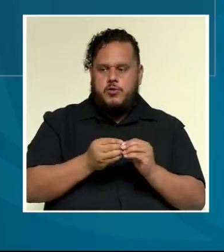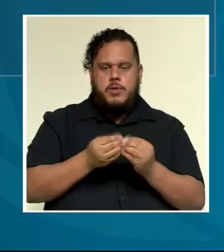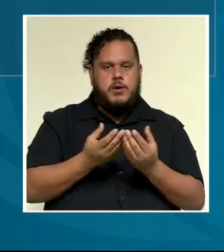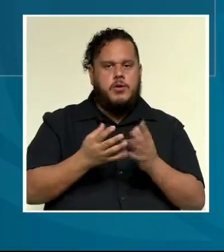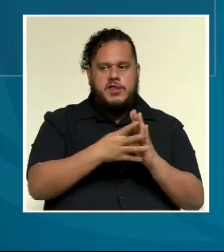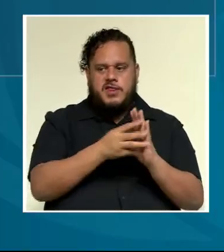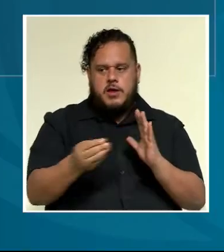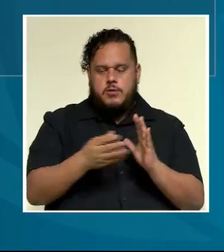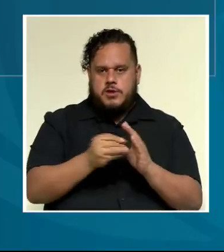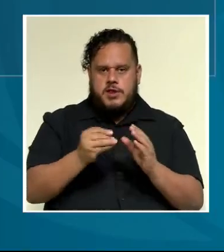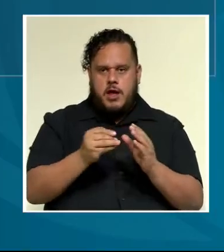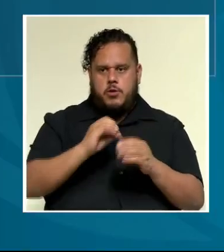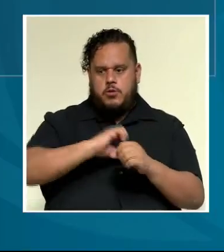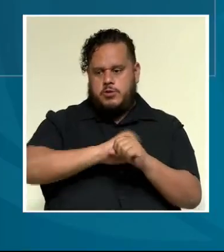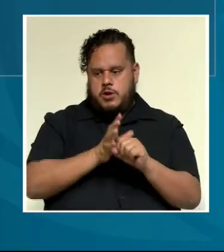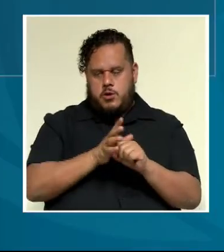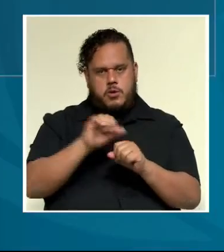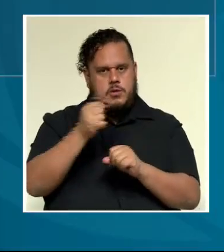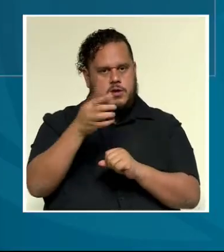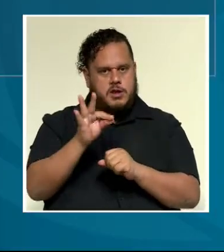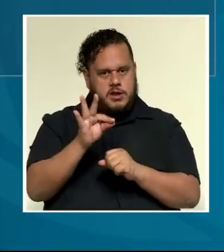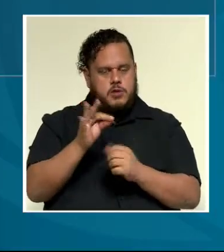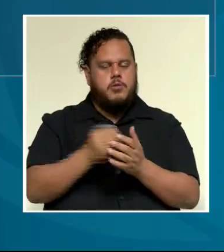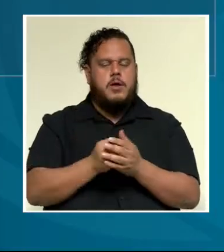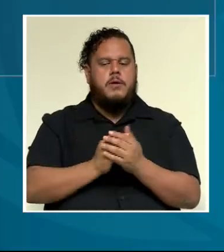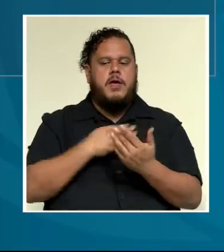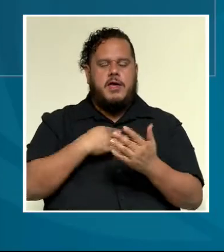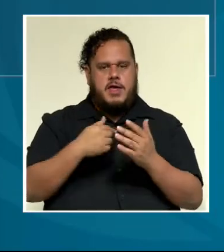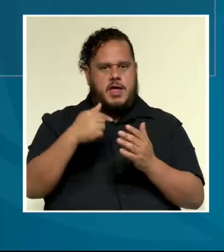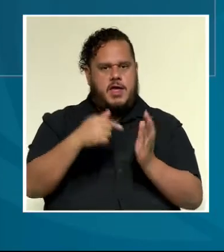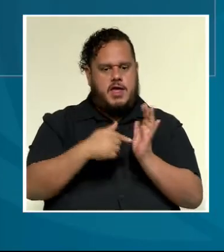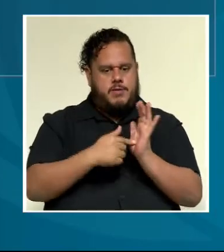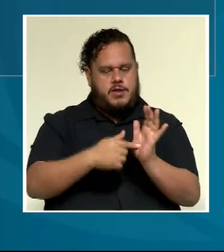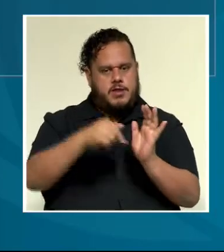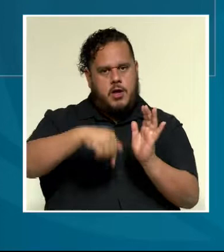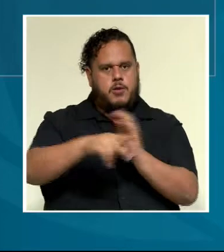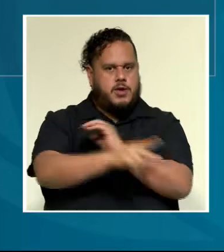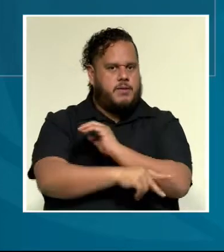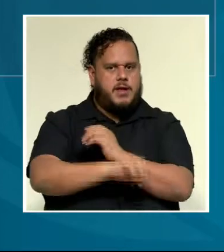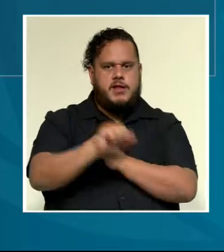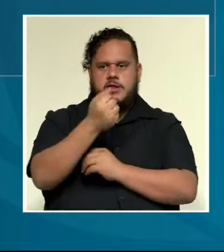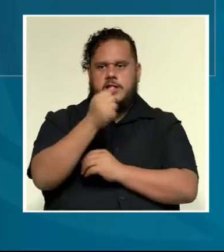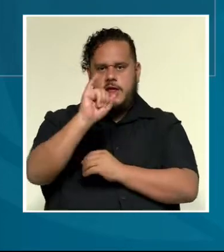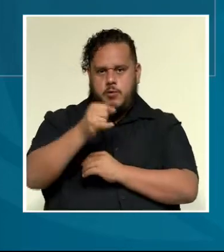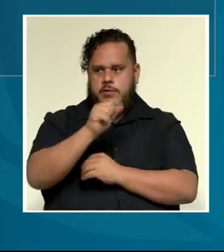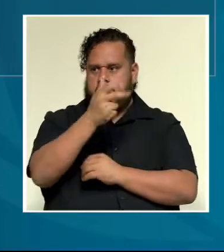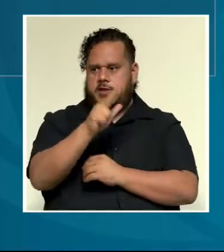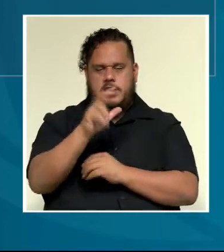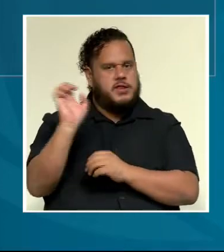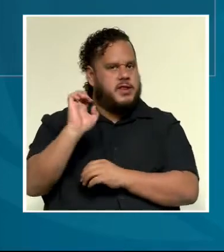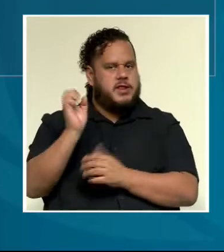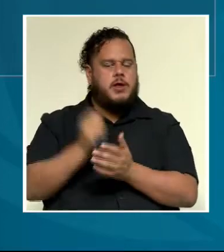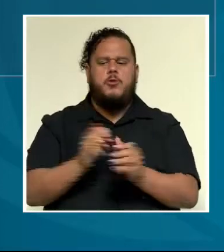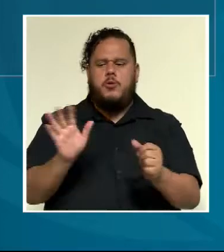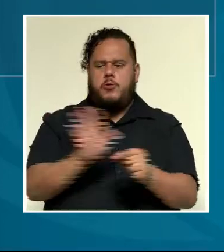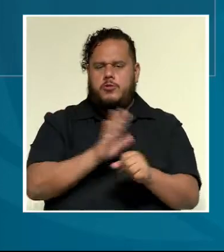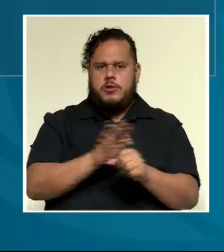casos COVID que ha presentado el país hasta este jueves 13 de enero. Hay un total